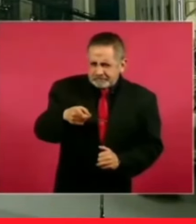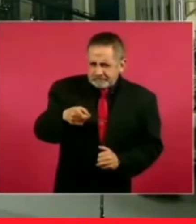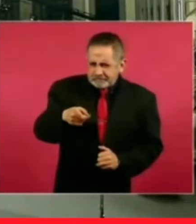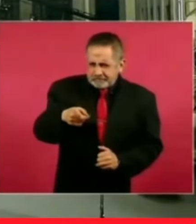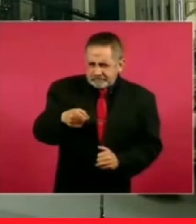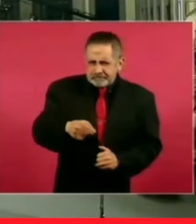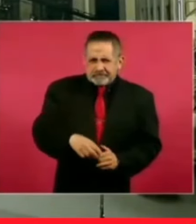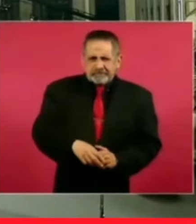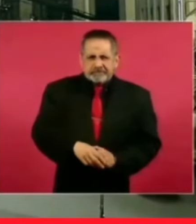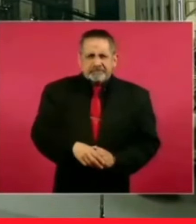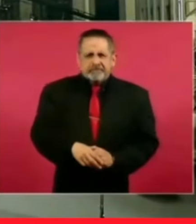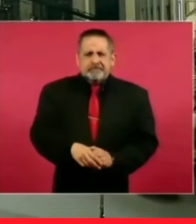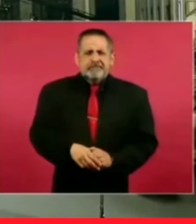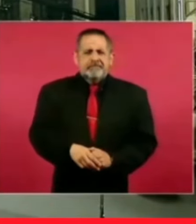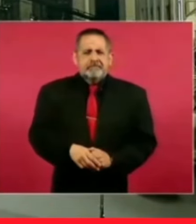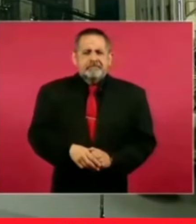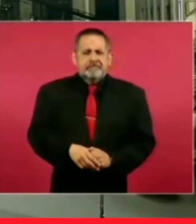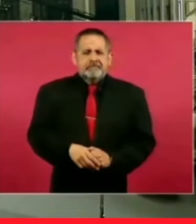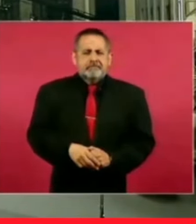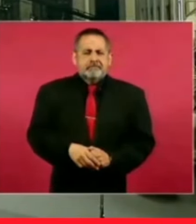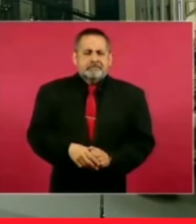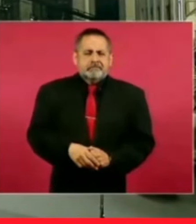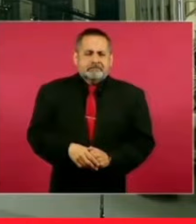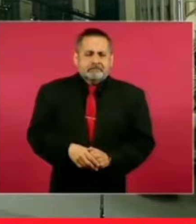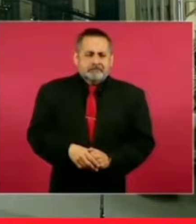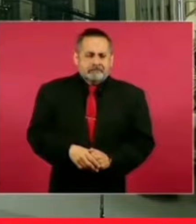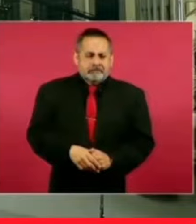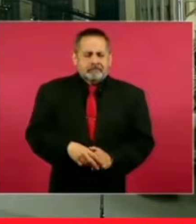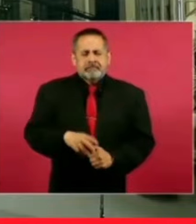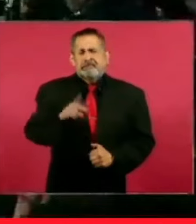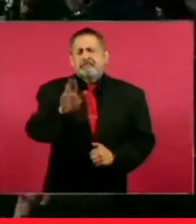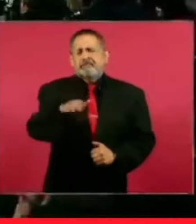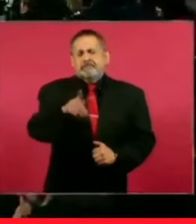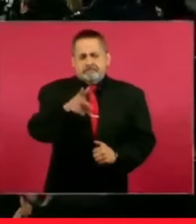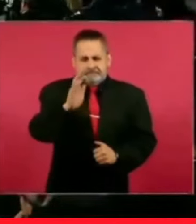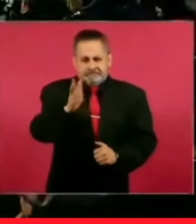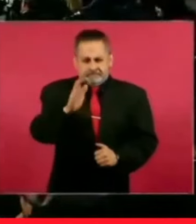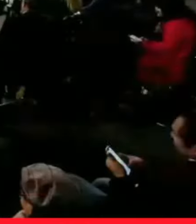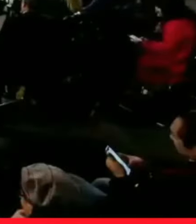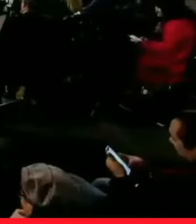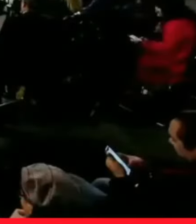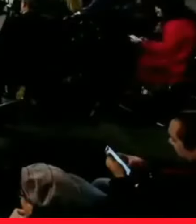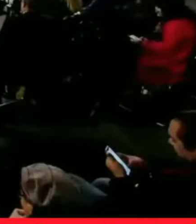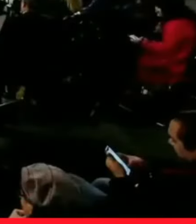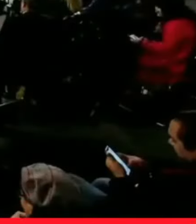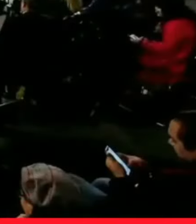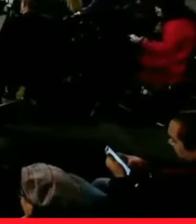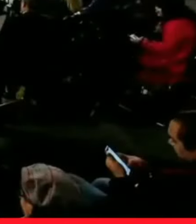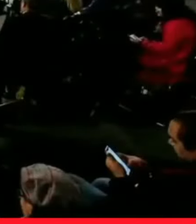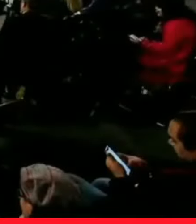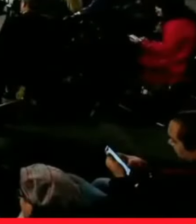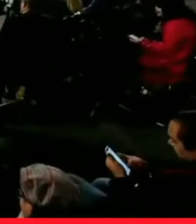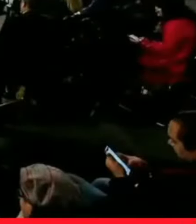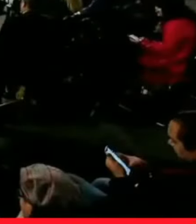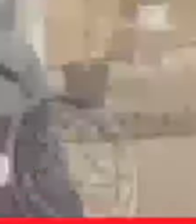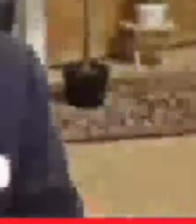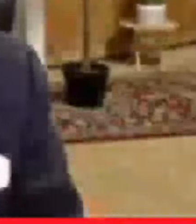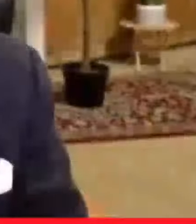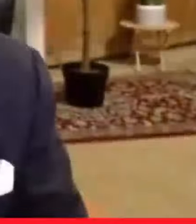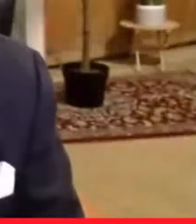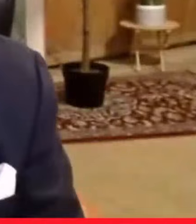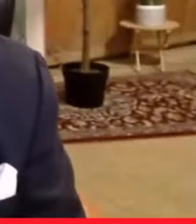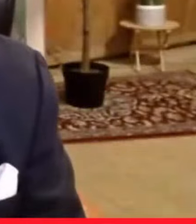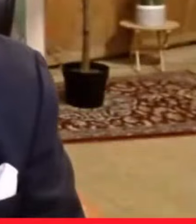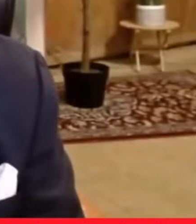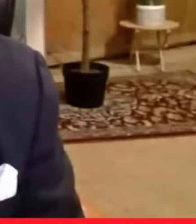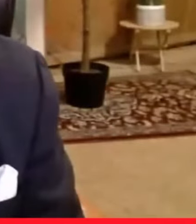Sí, eso sí. Ah, sí. Bueno, pues sí. Ahí lo tiene usted. Híjole, pues qué